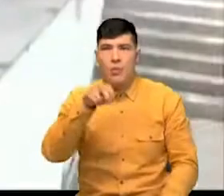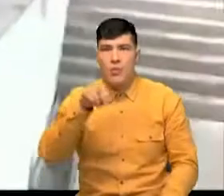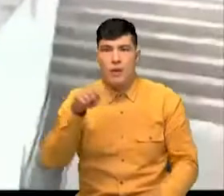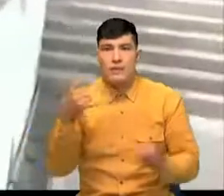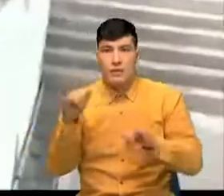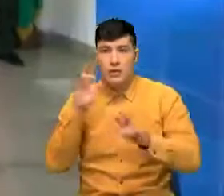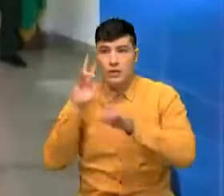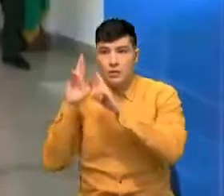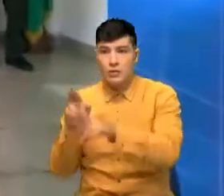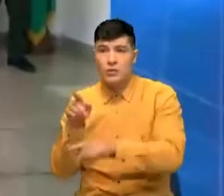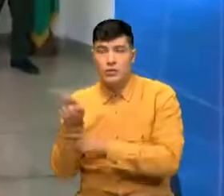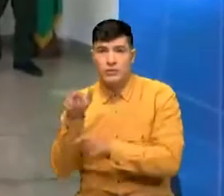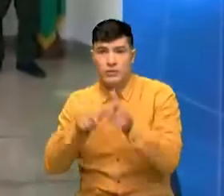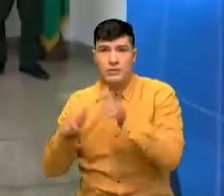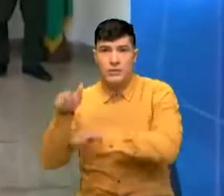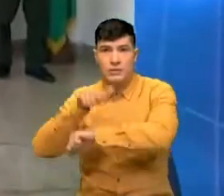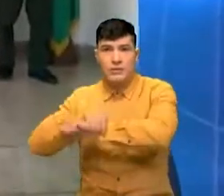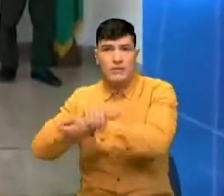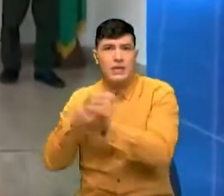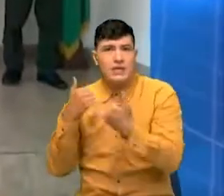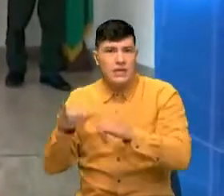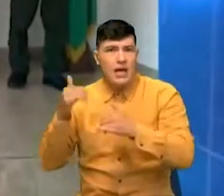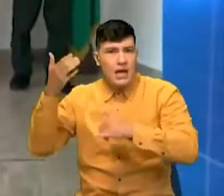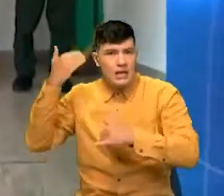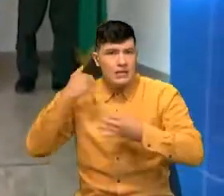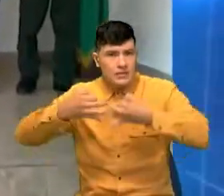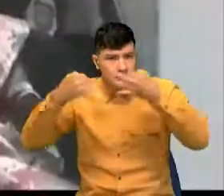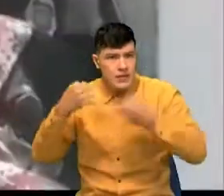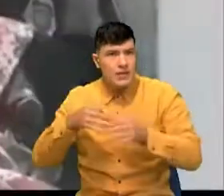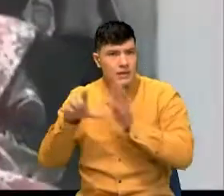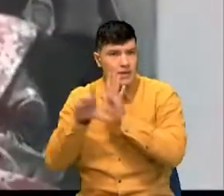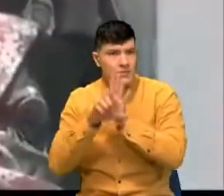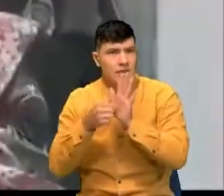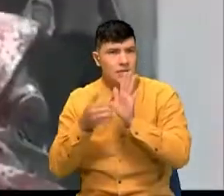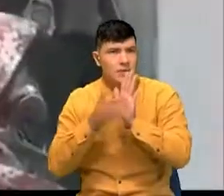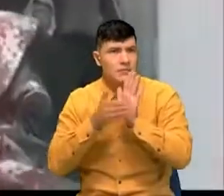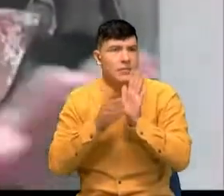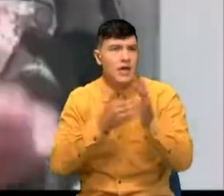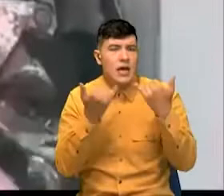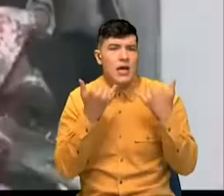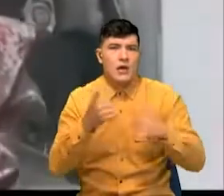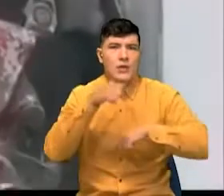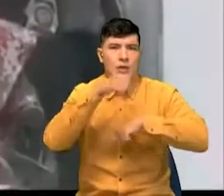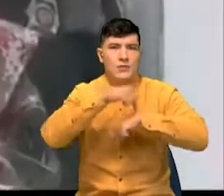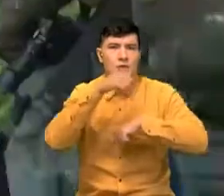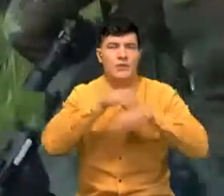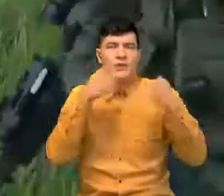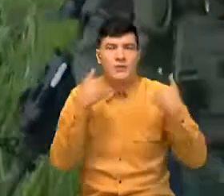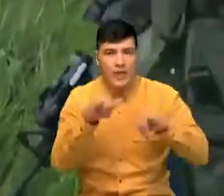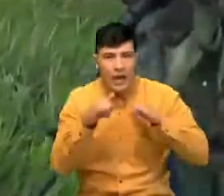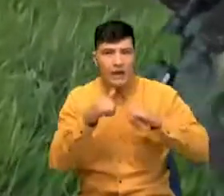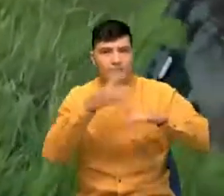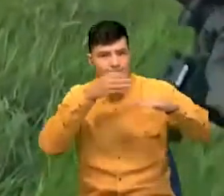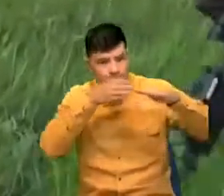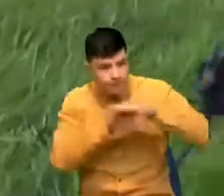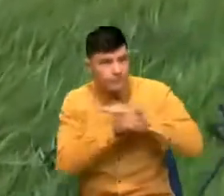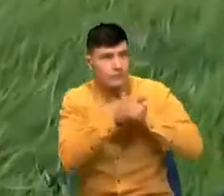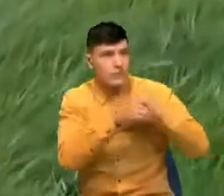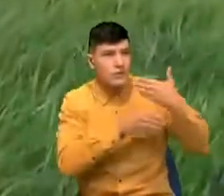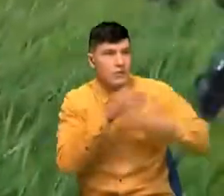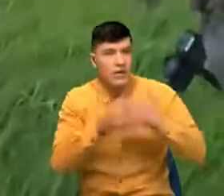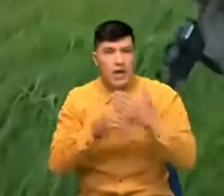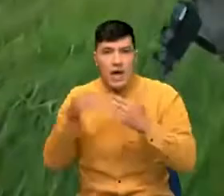las capturas fueron legalizadas y en este momento ya están en intramuro. En las